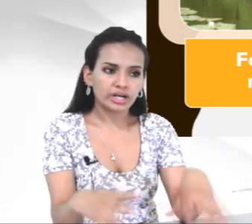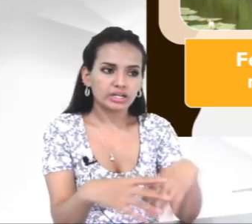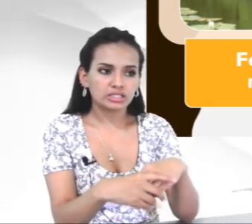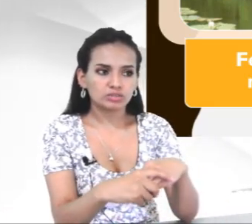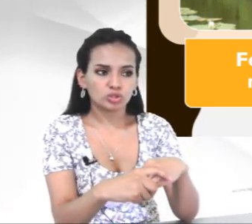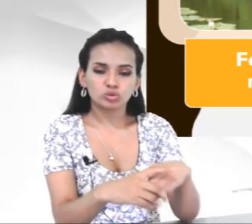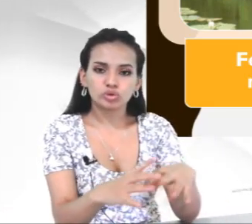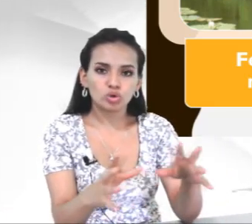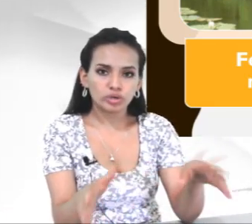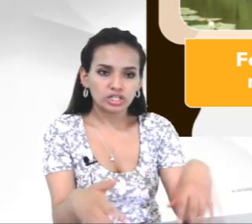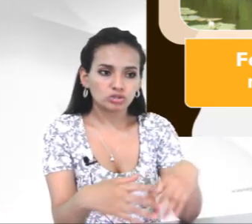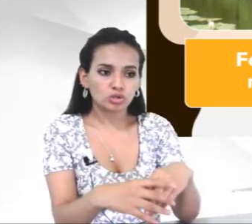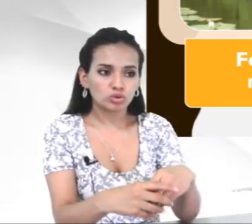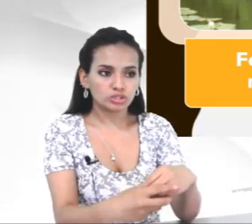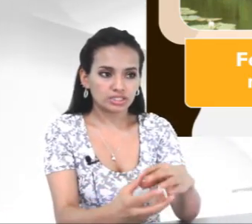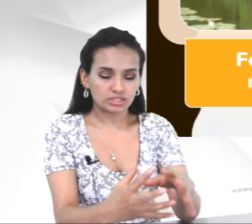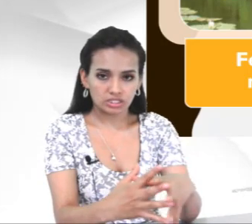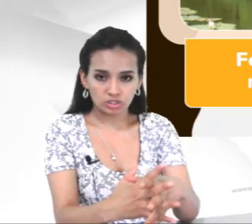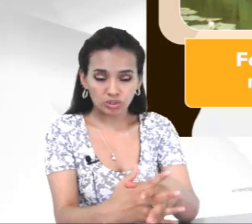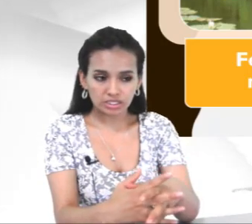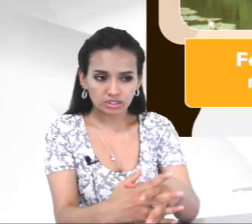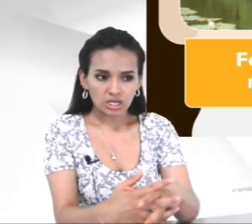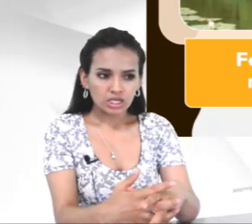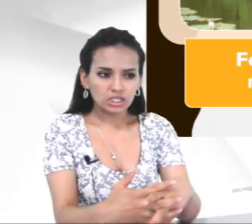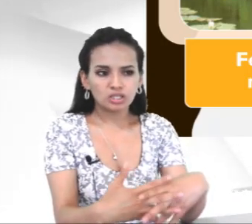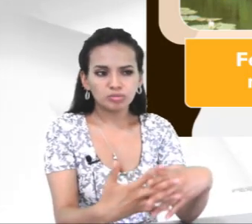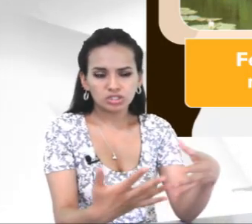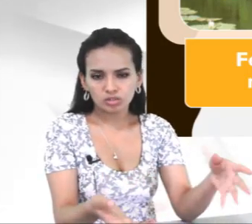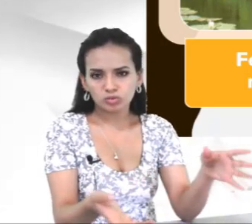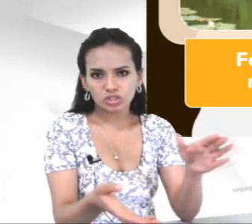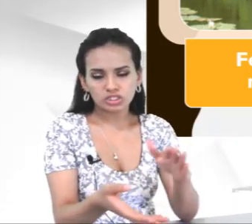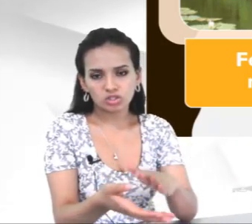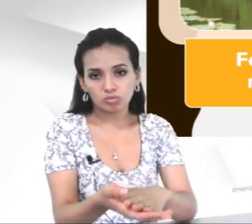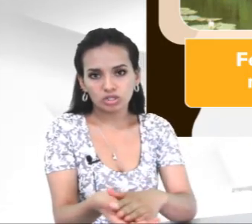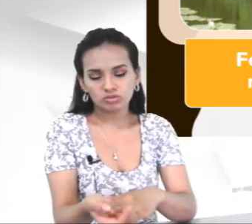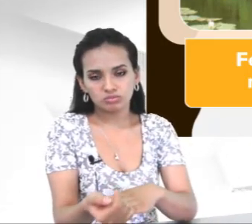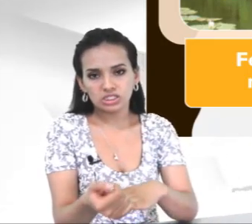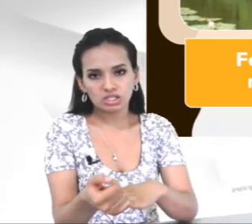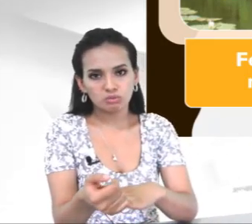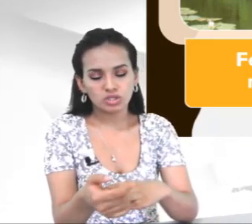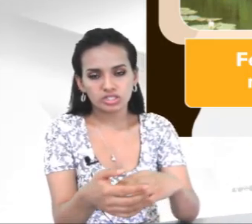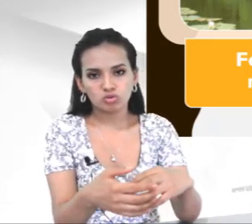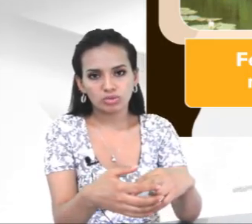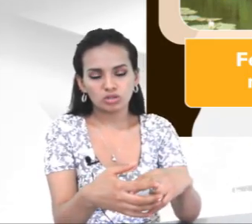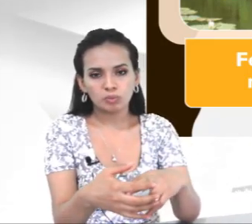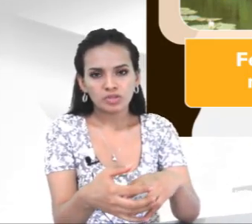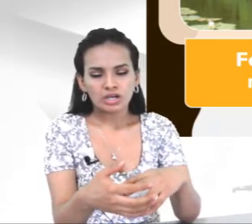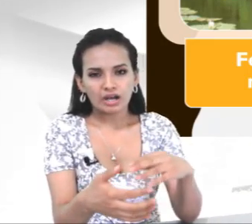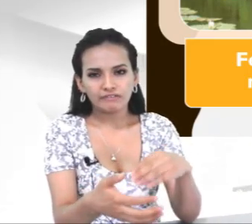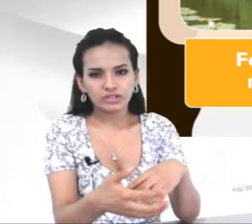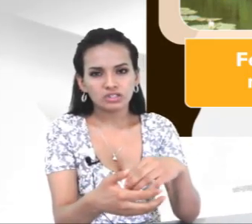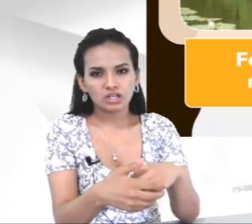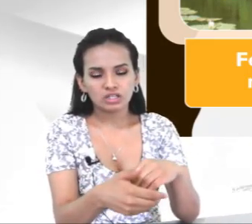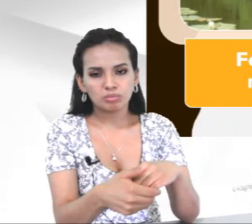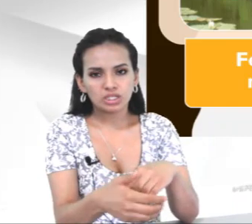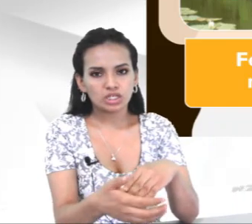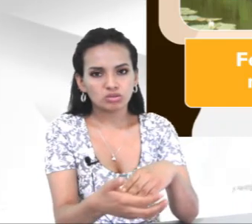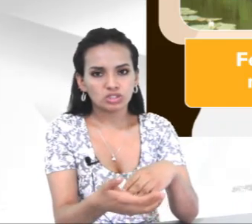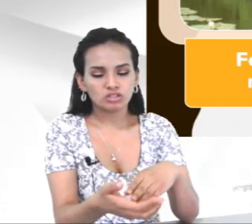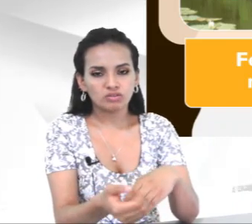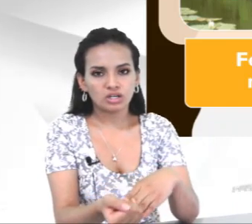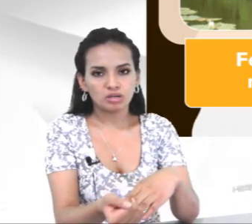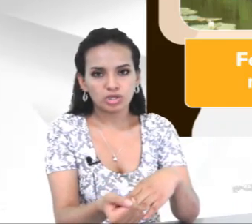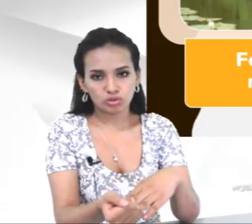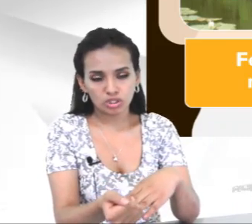huracanes bueno todo lo relacionado con los desastres naturales y también tenemos el ser humano si bien sabemos que el ser humano afecta de manera